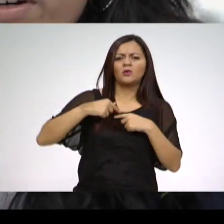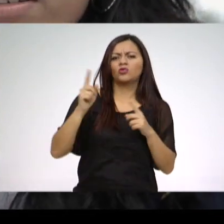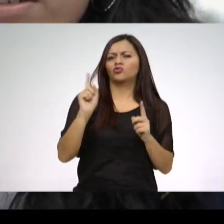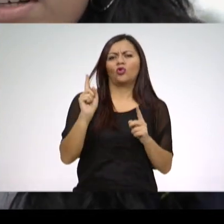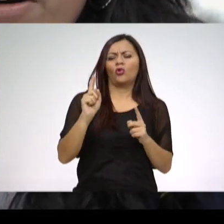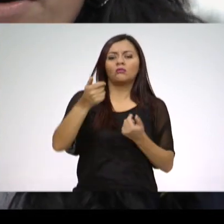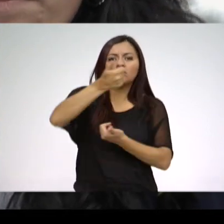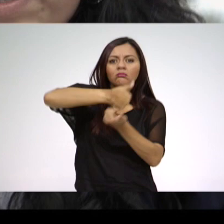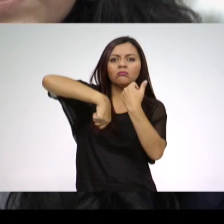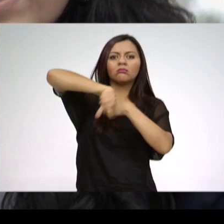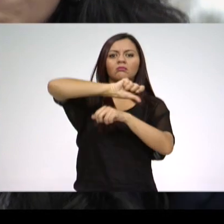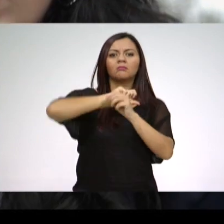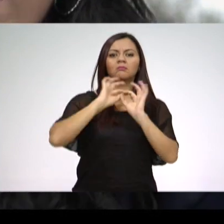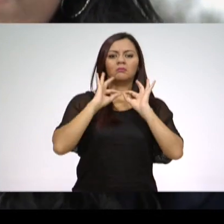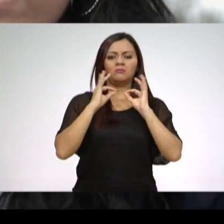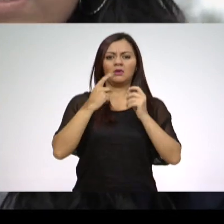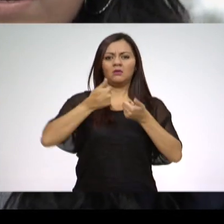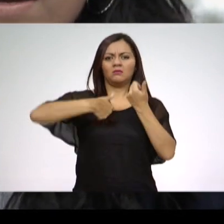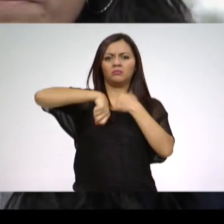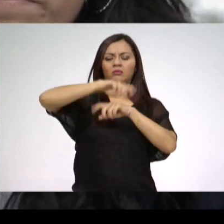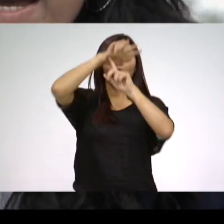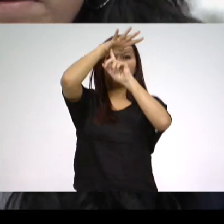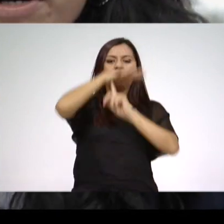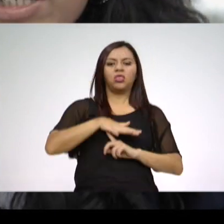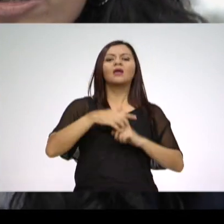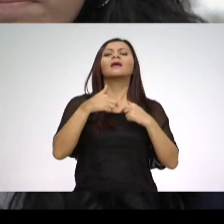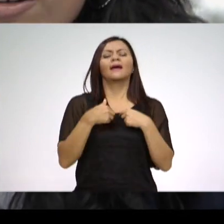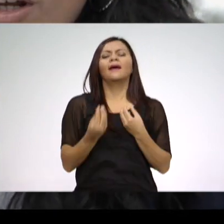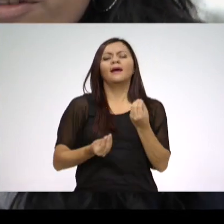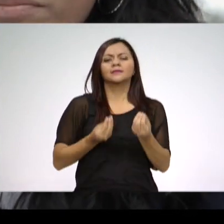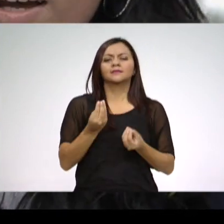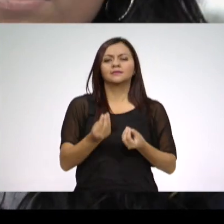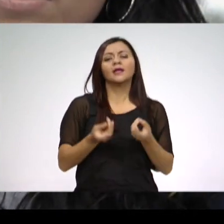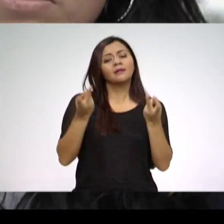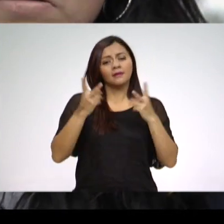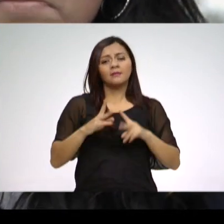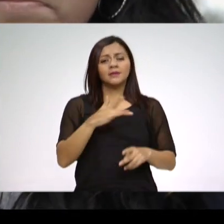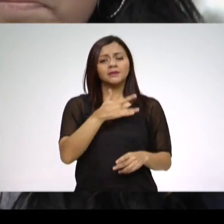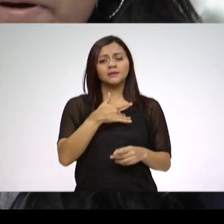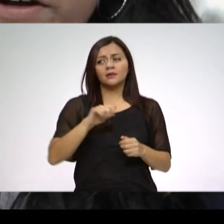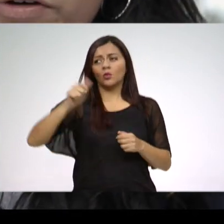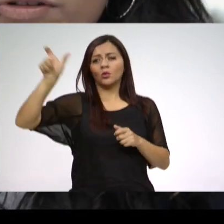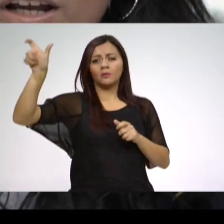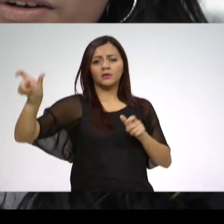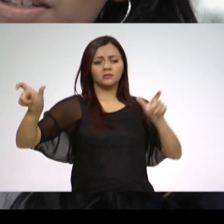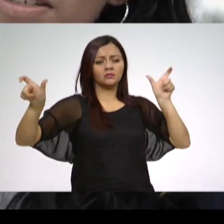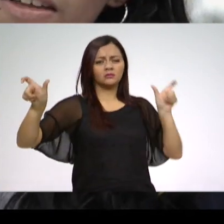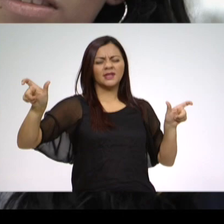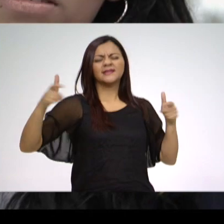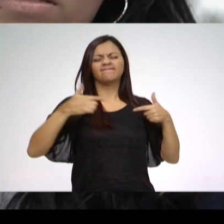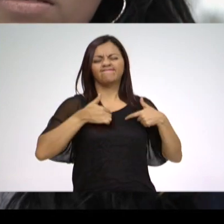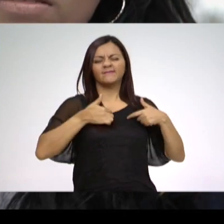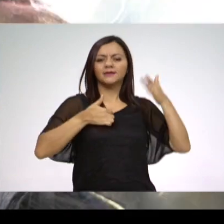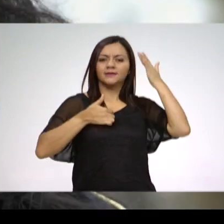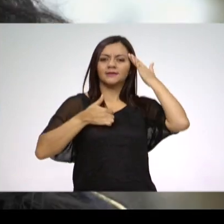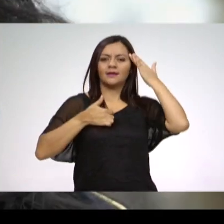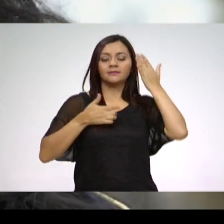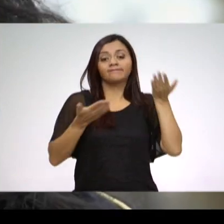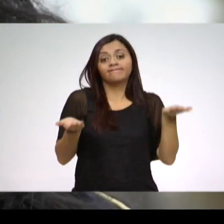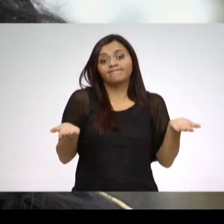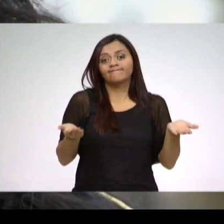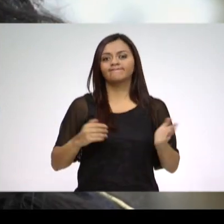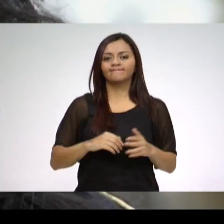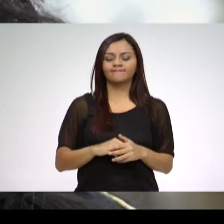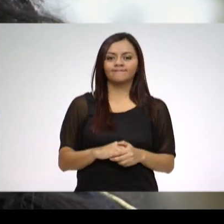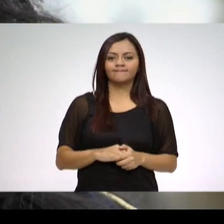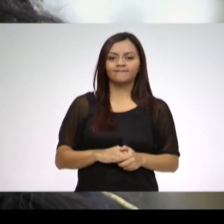esas personas, o sea, luego puedes ser bulleada y hay que ponerse en los zapatos de los demás para conocer lo que se siente.